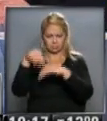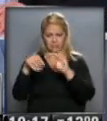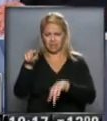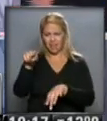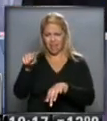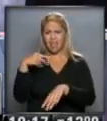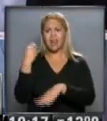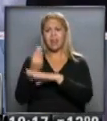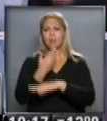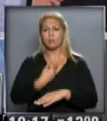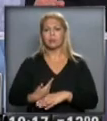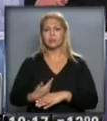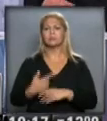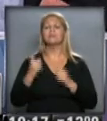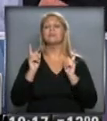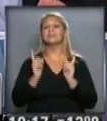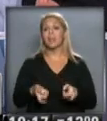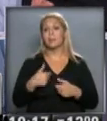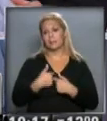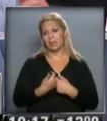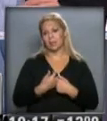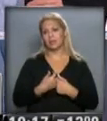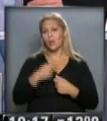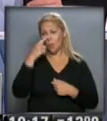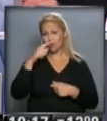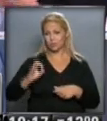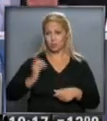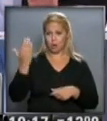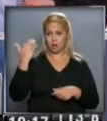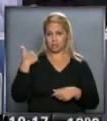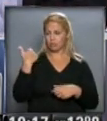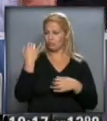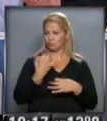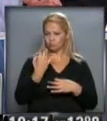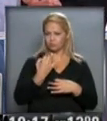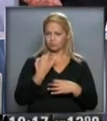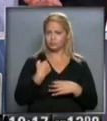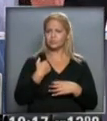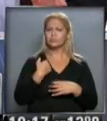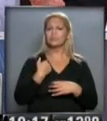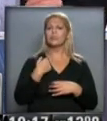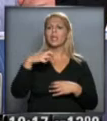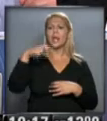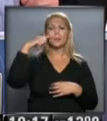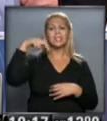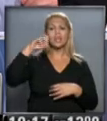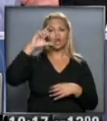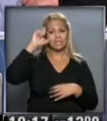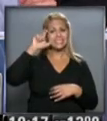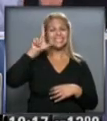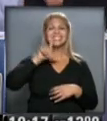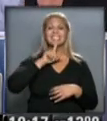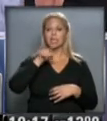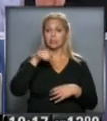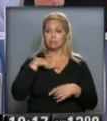presidente legítimo. Y claro, el caso emblemático de los últimos años, sin lugar a dudas, Augusto Pinochet, que